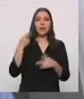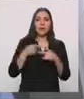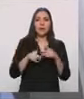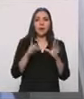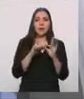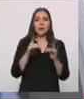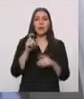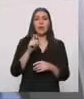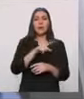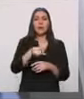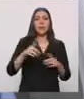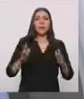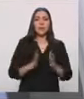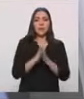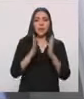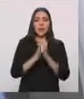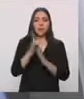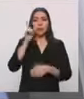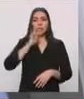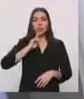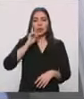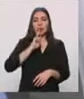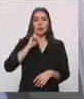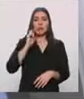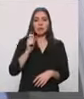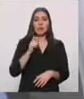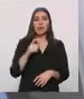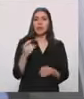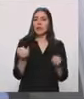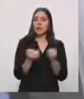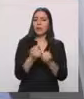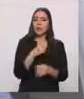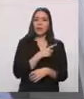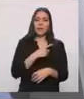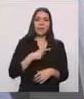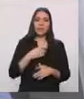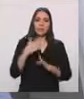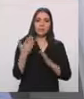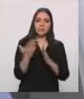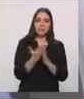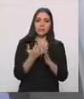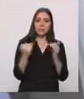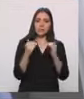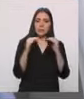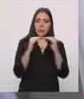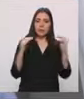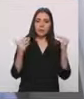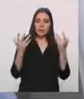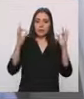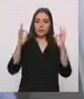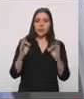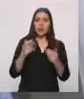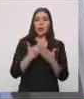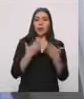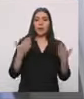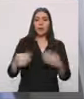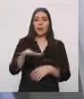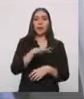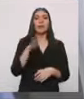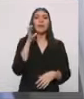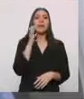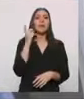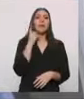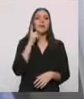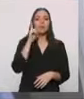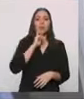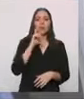la participación ciudadana de las mujeres aparentemente ya alcanzó una paridad en términos numéricos, es decir, que ya en nuestro Congreso capitalino tenemos el